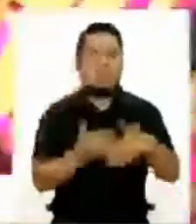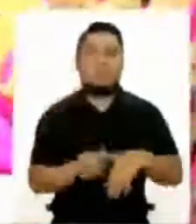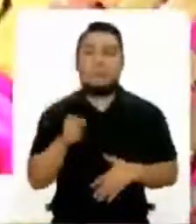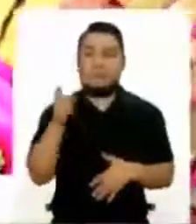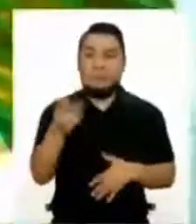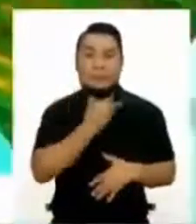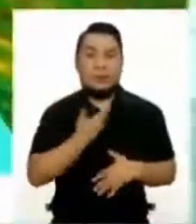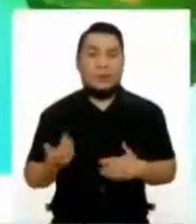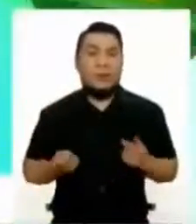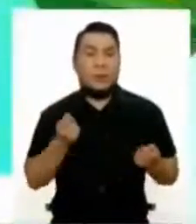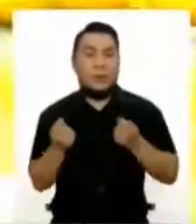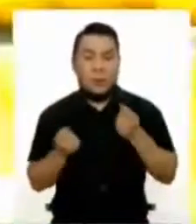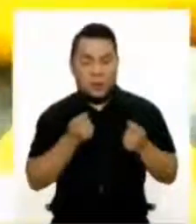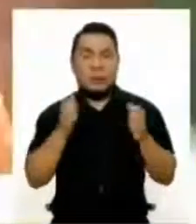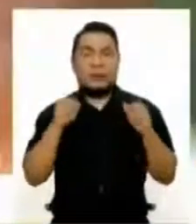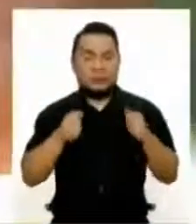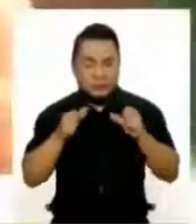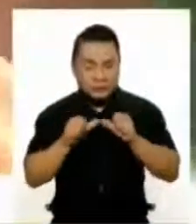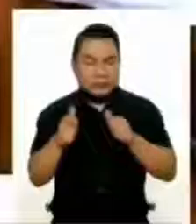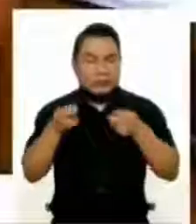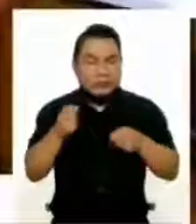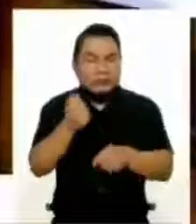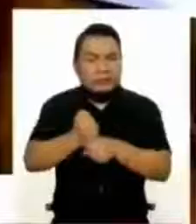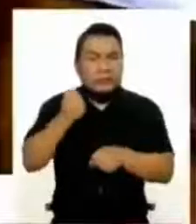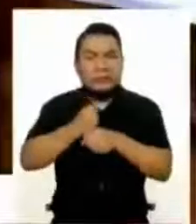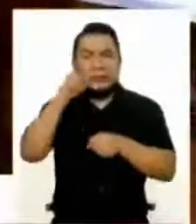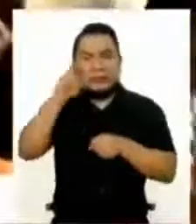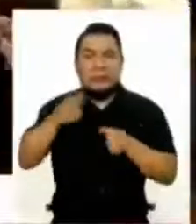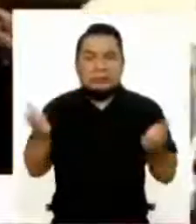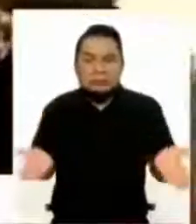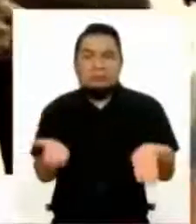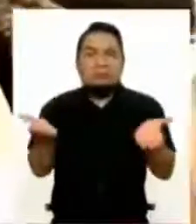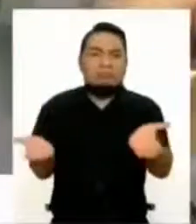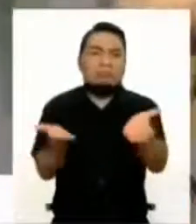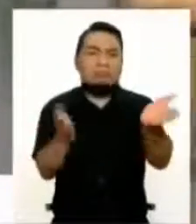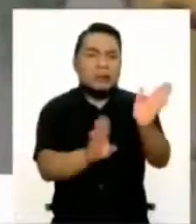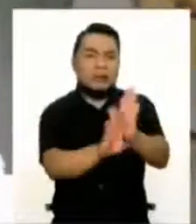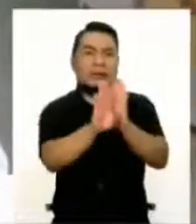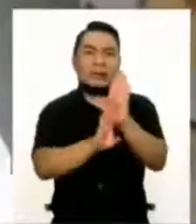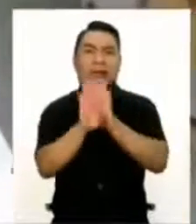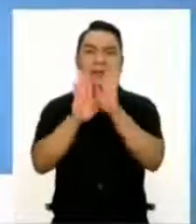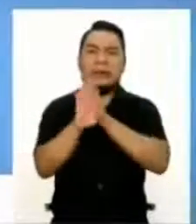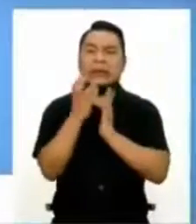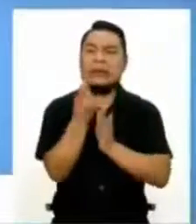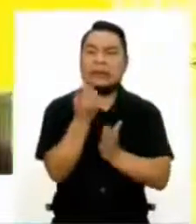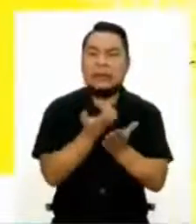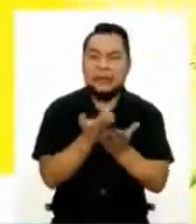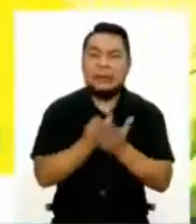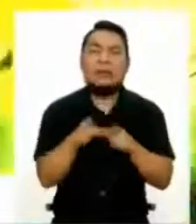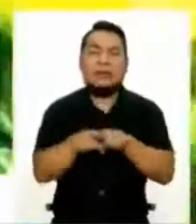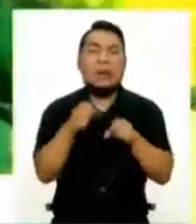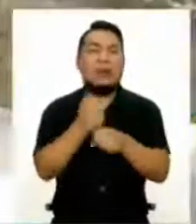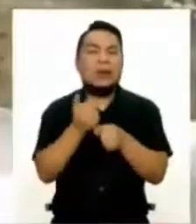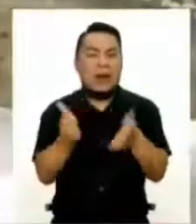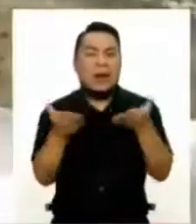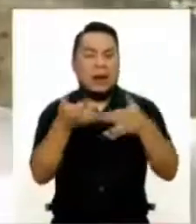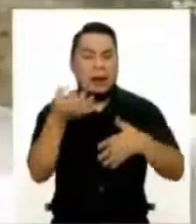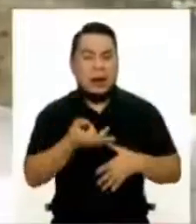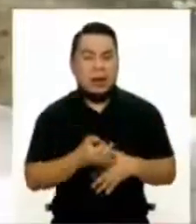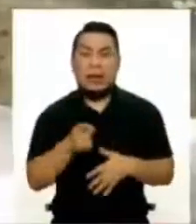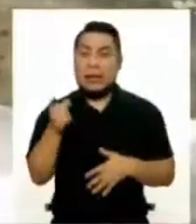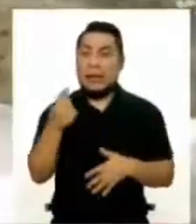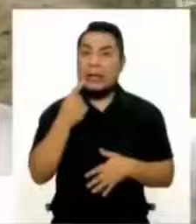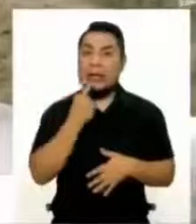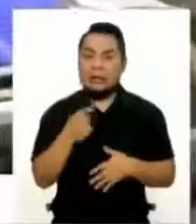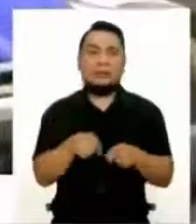Sostuvo que el gobierno seguirá haciendo los esfuerzos necesarios para impulsar el crecimiento económico y la generación de empleo de calidad.